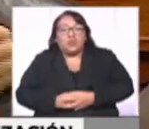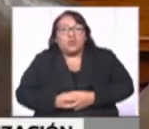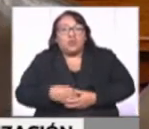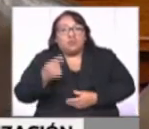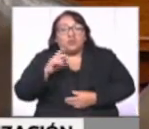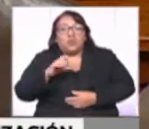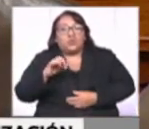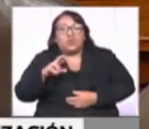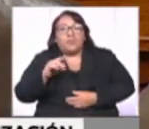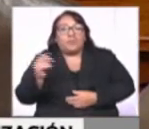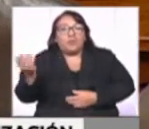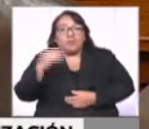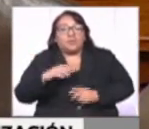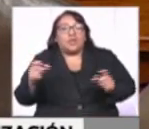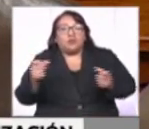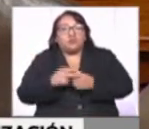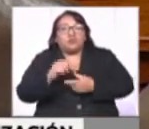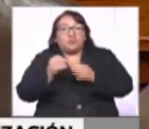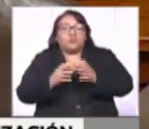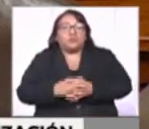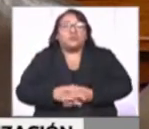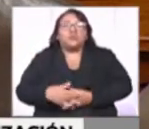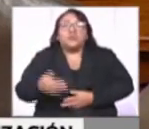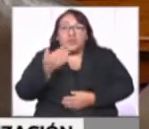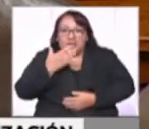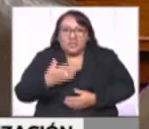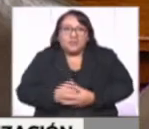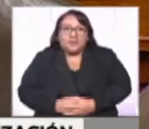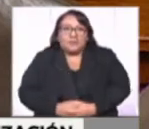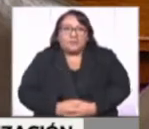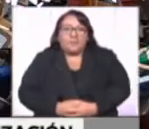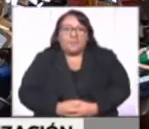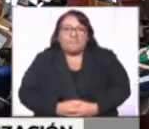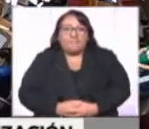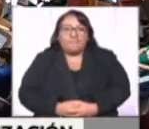cuestión previa, que pase a la Comisión de Presupuesto. Gracias, presidente.